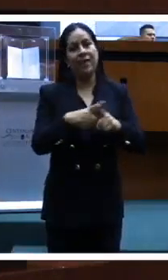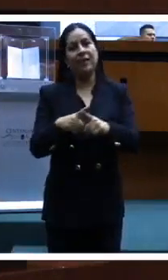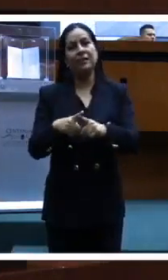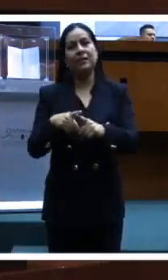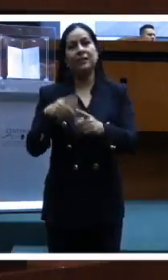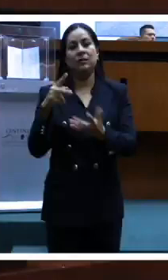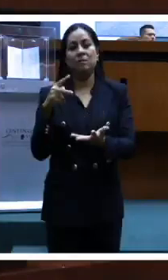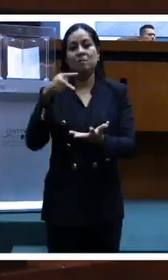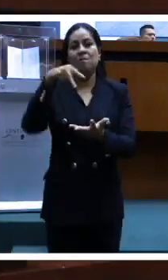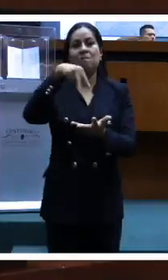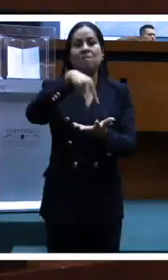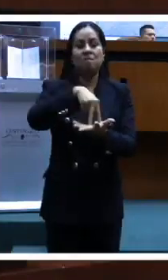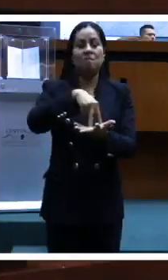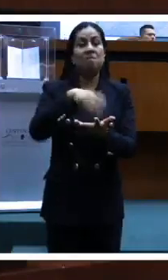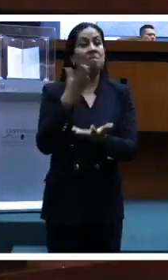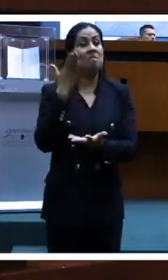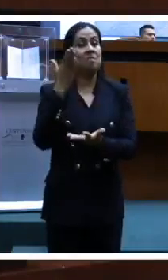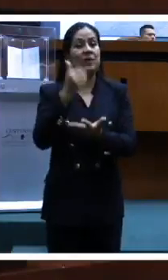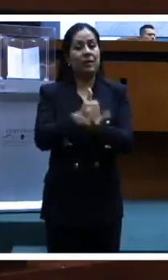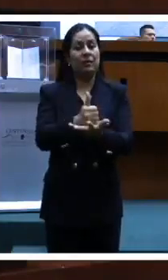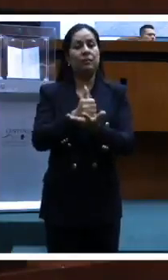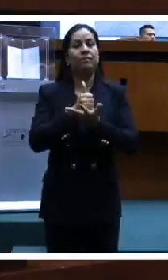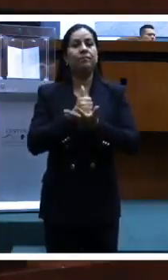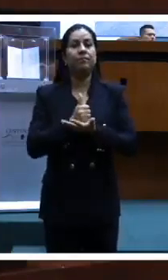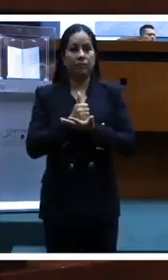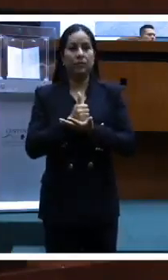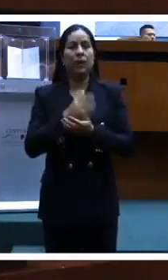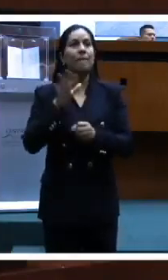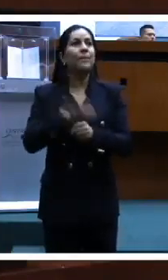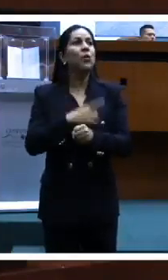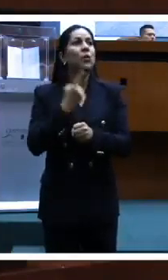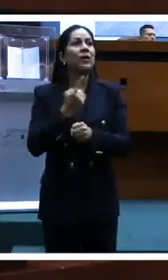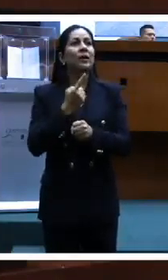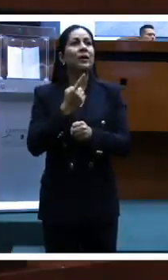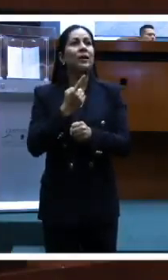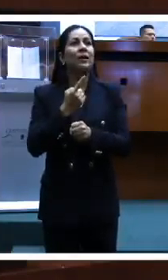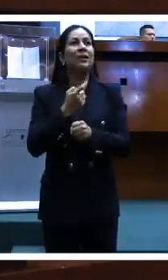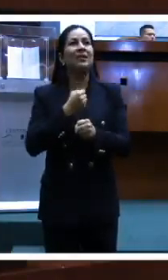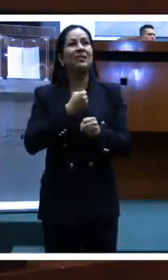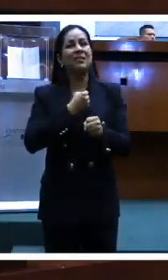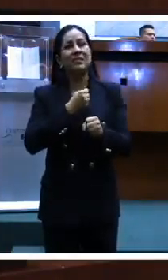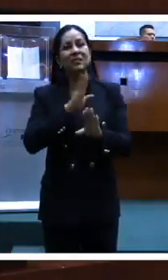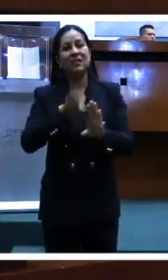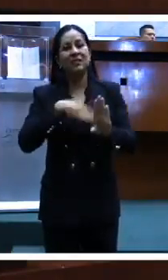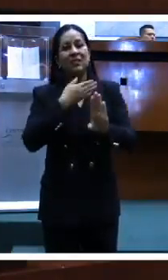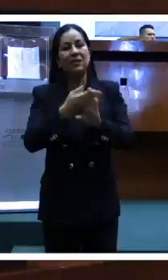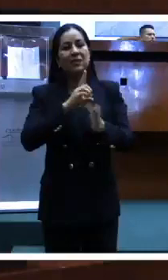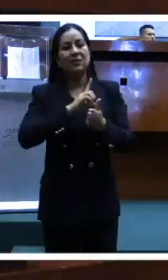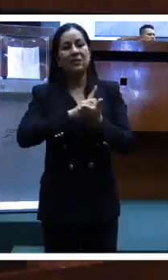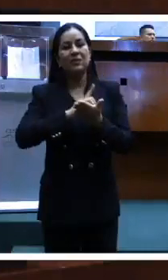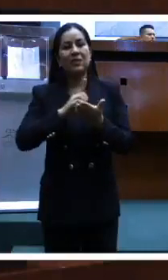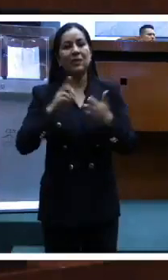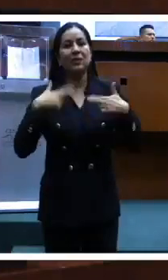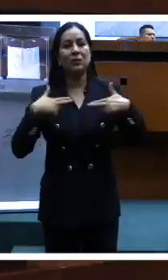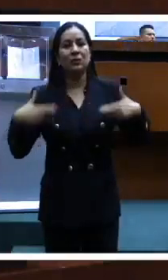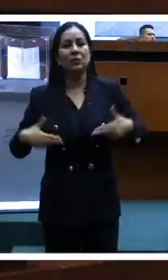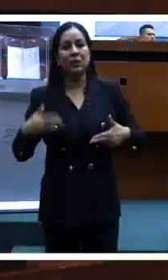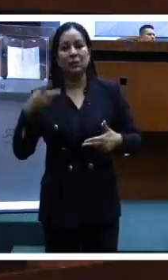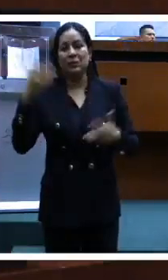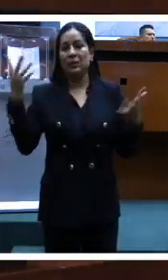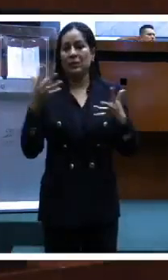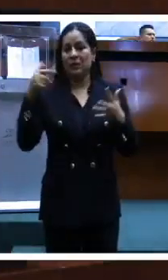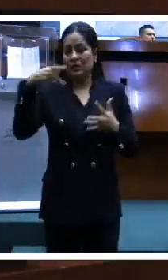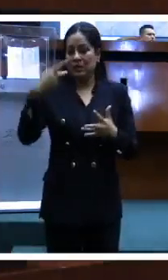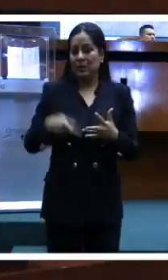y vengo a pedirles que nos ayuden, porque estas violaciones a los derechos humanos que se realizan en nuestro estado